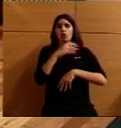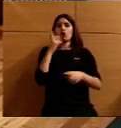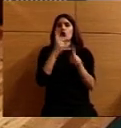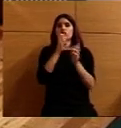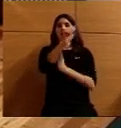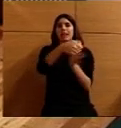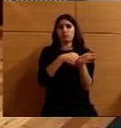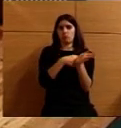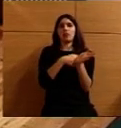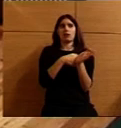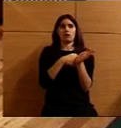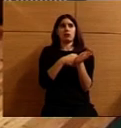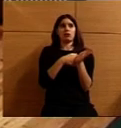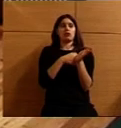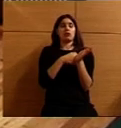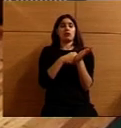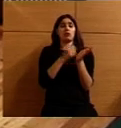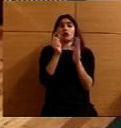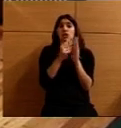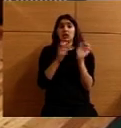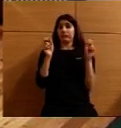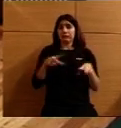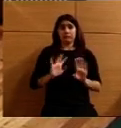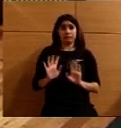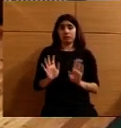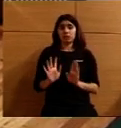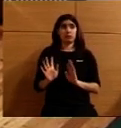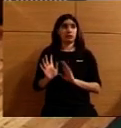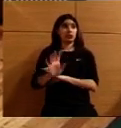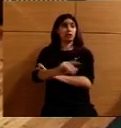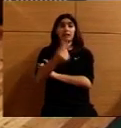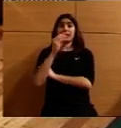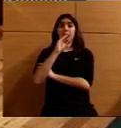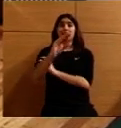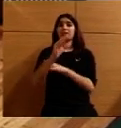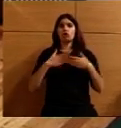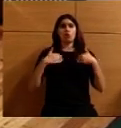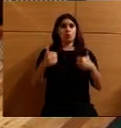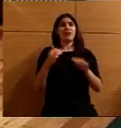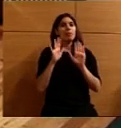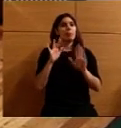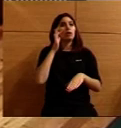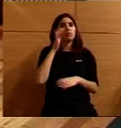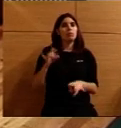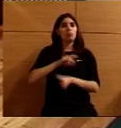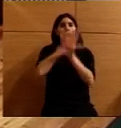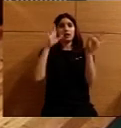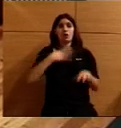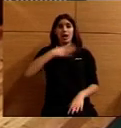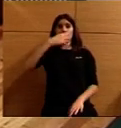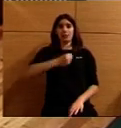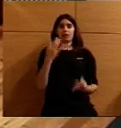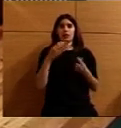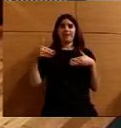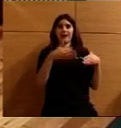la Despoblación de Cooperación Incondicional. O sea, no tiene condición, pueden invertir lo que quieran. Lo que sí que está claro es que todos los ayuntamientos tienen que